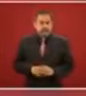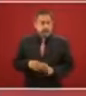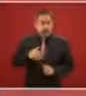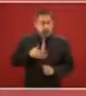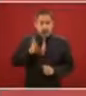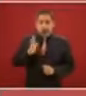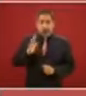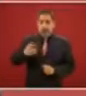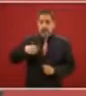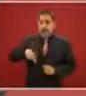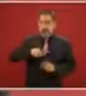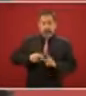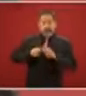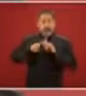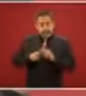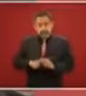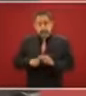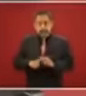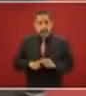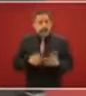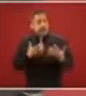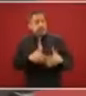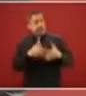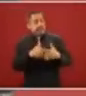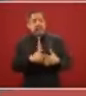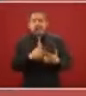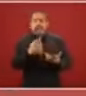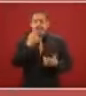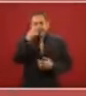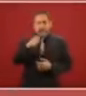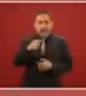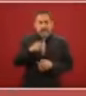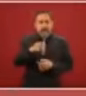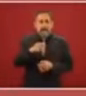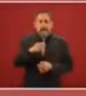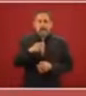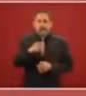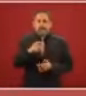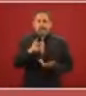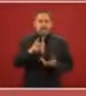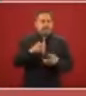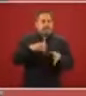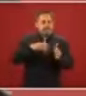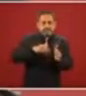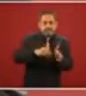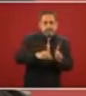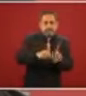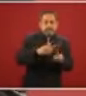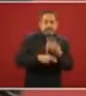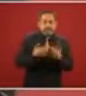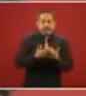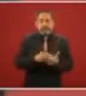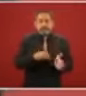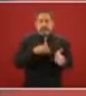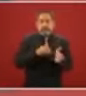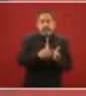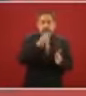iniciando la producción de fertilizantes en las